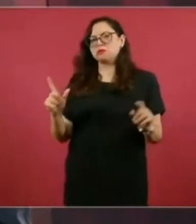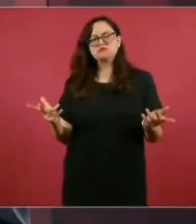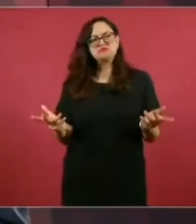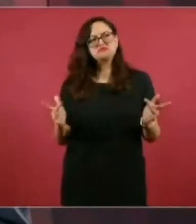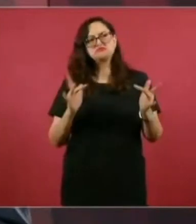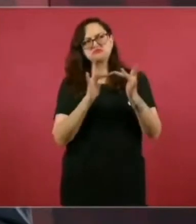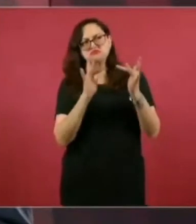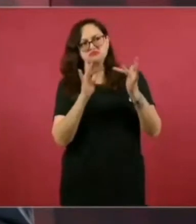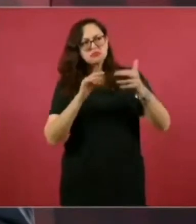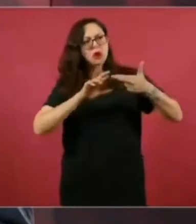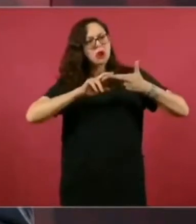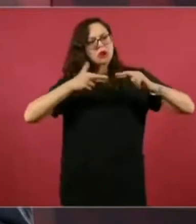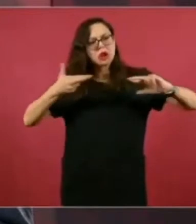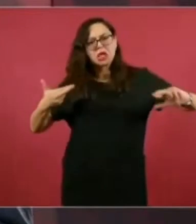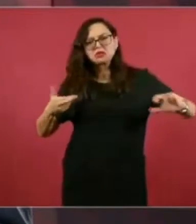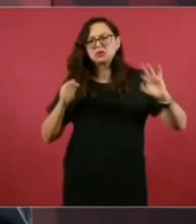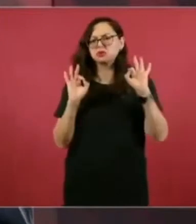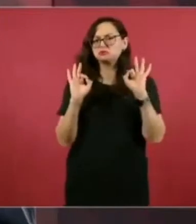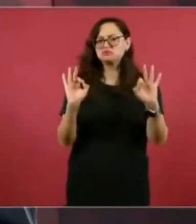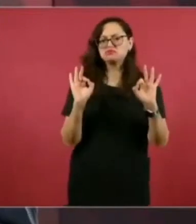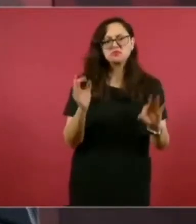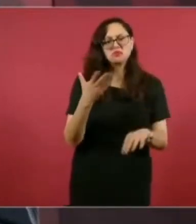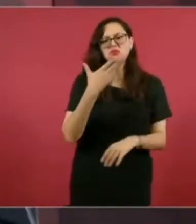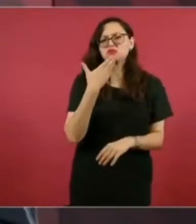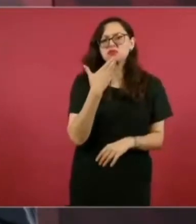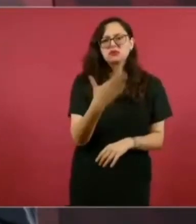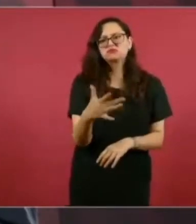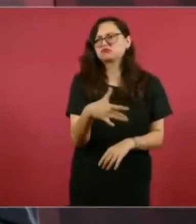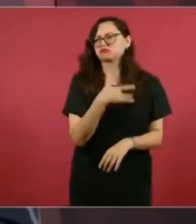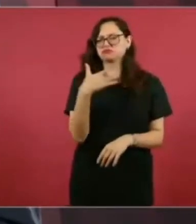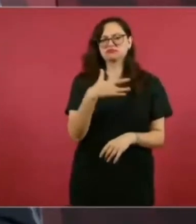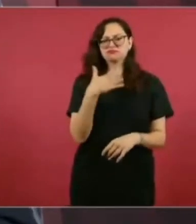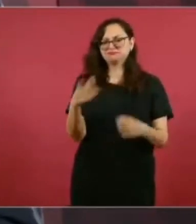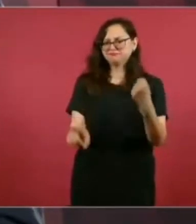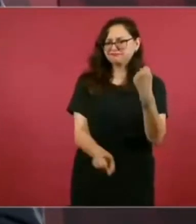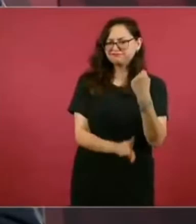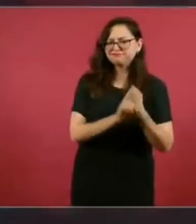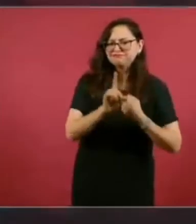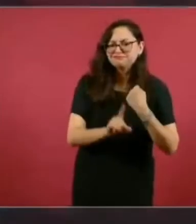No va a haber ningún problema.